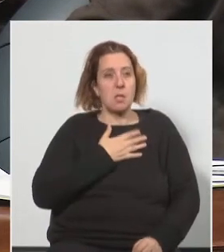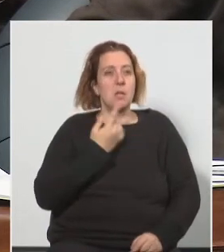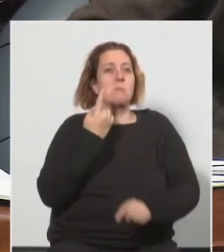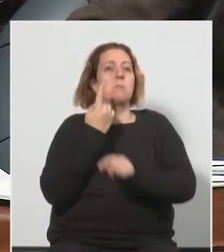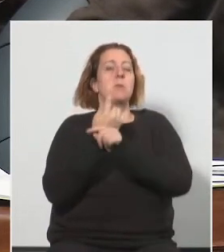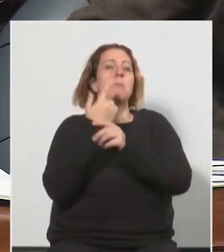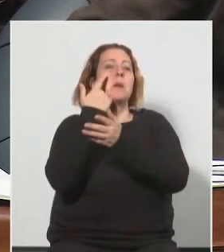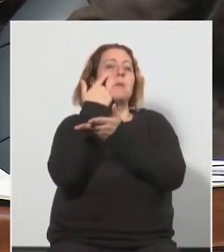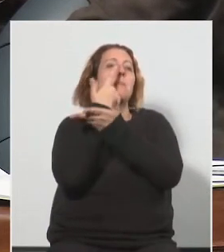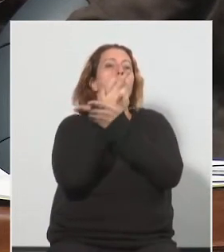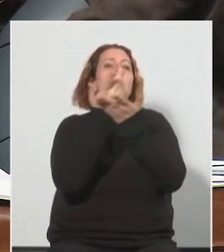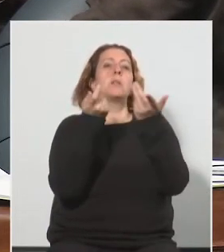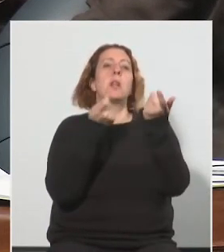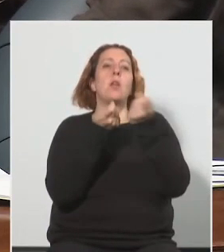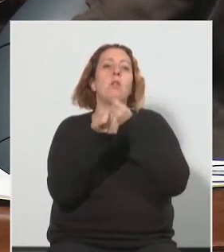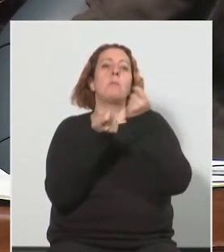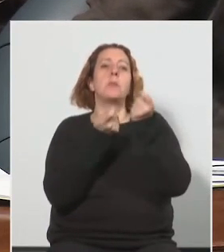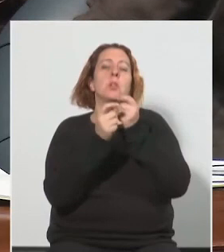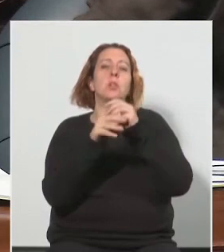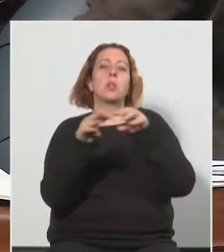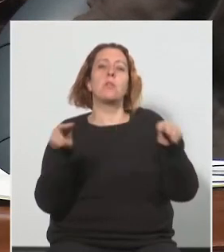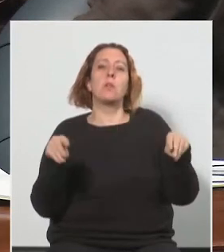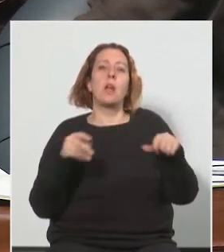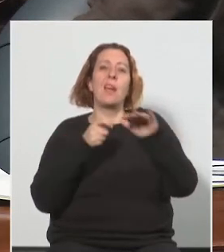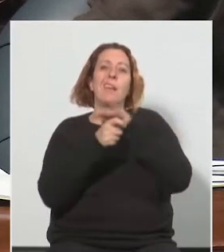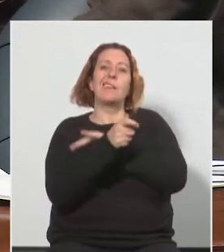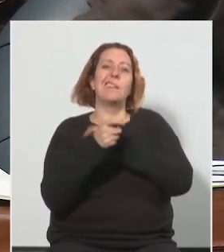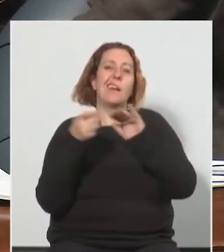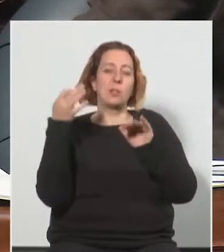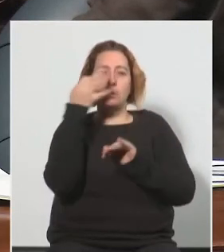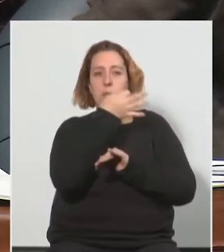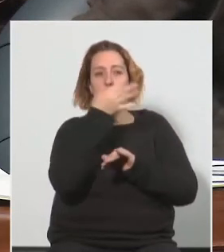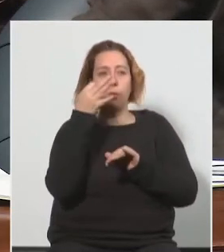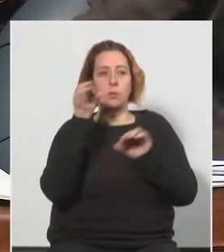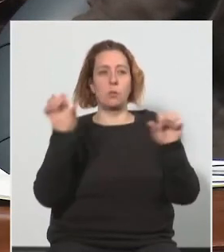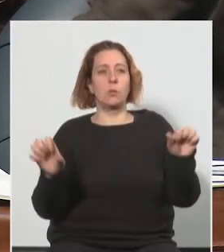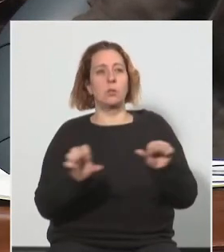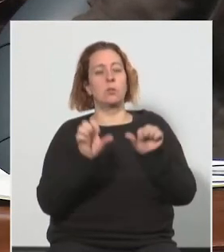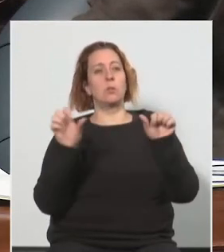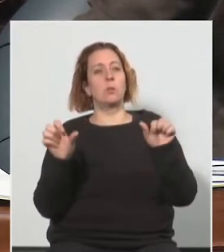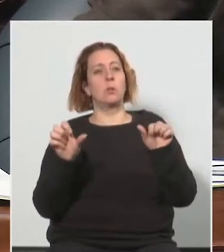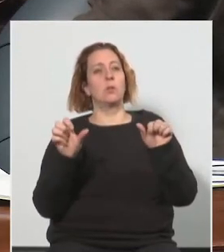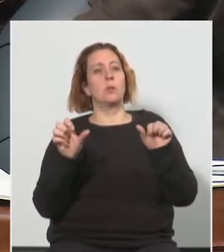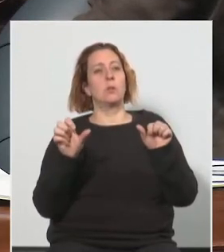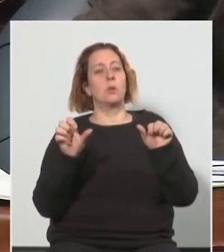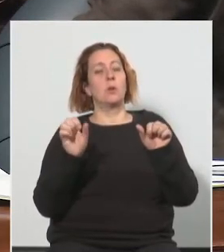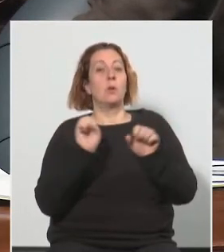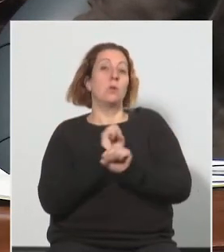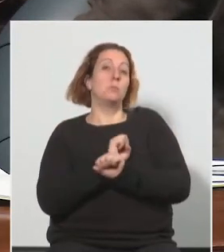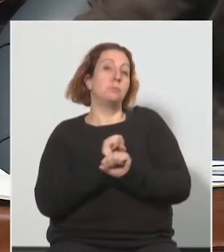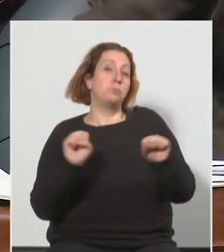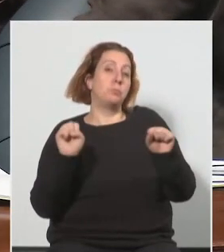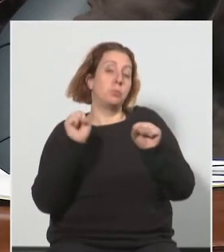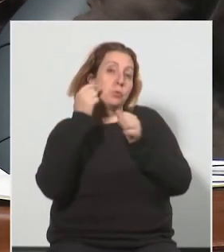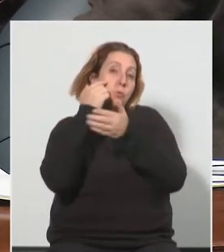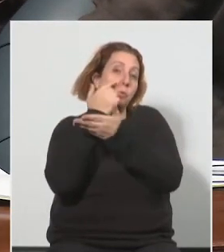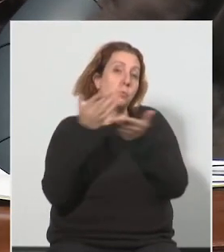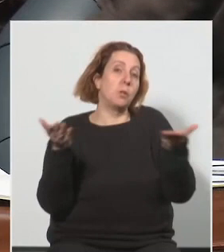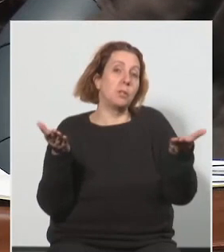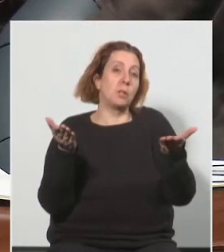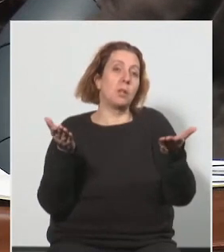primera señal de dominio territorial del narcotráfico en nuestro país se hizo o se puso de